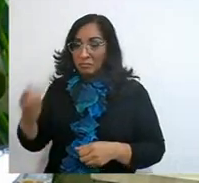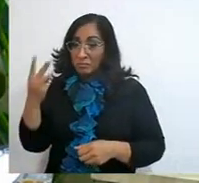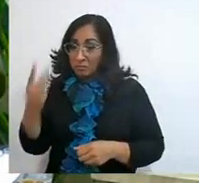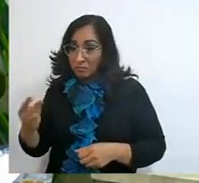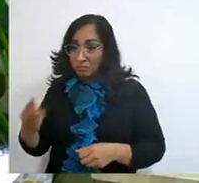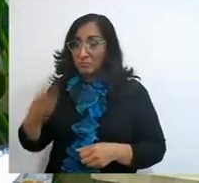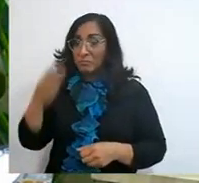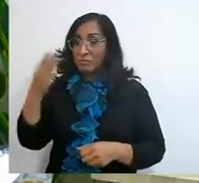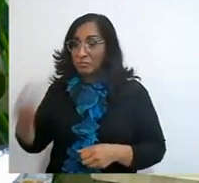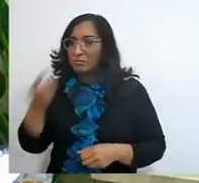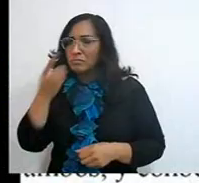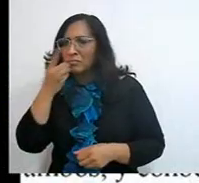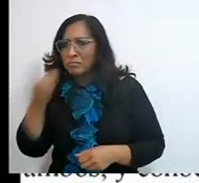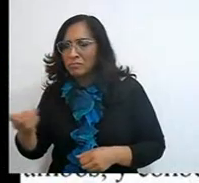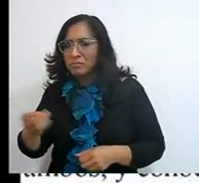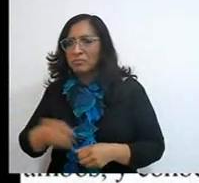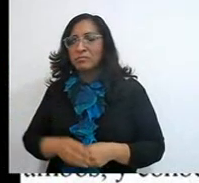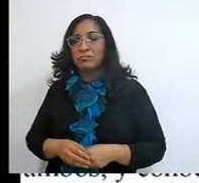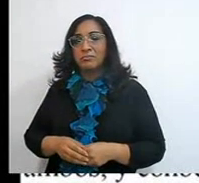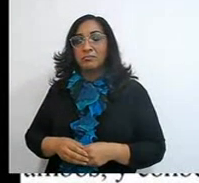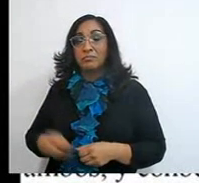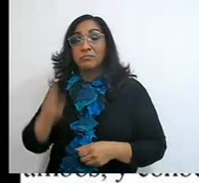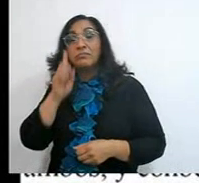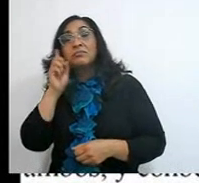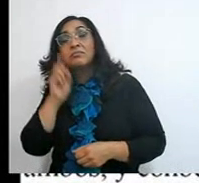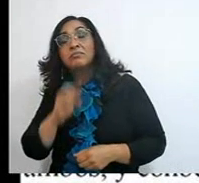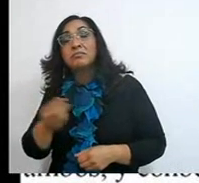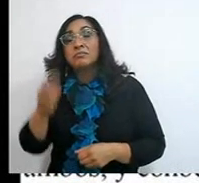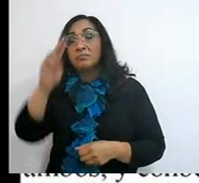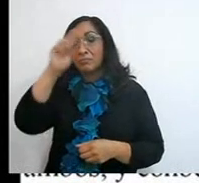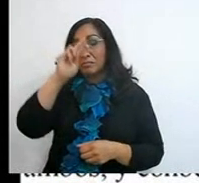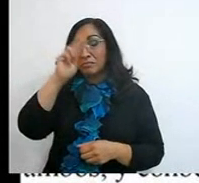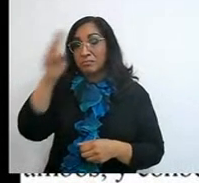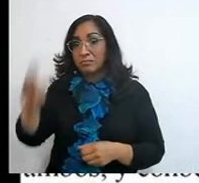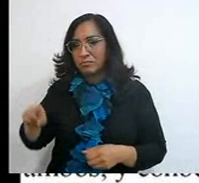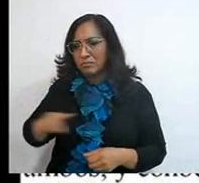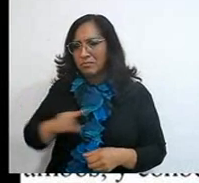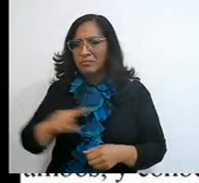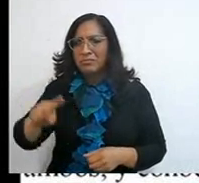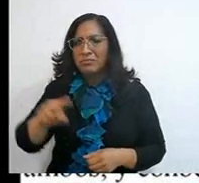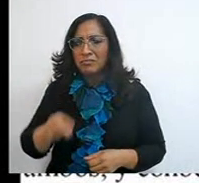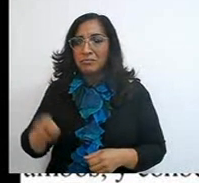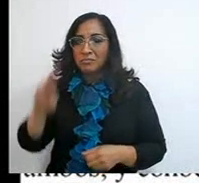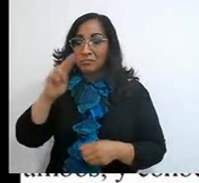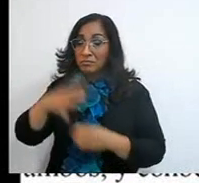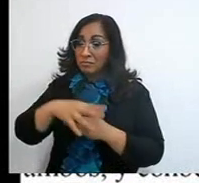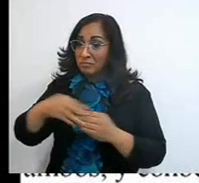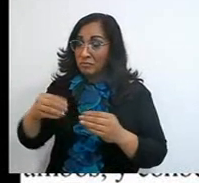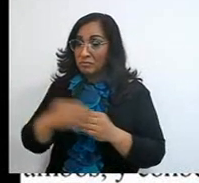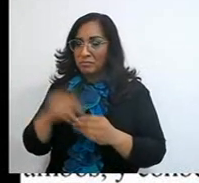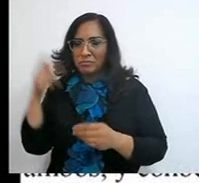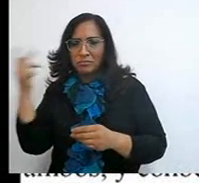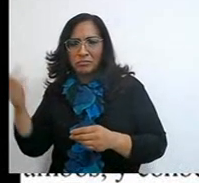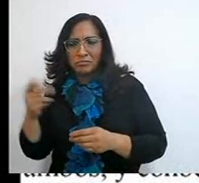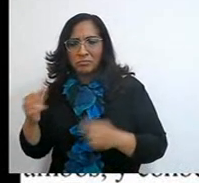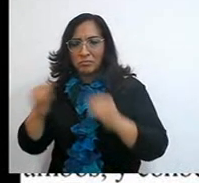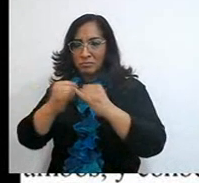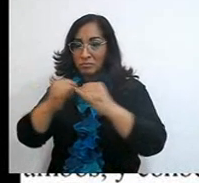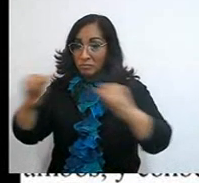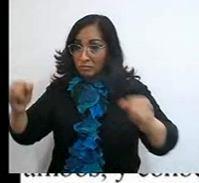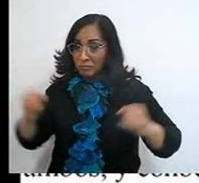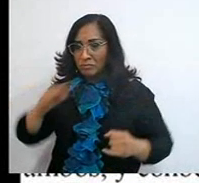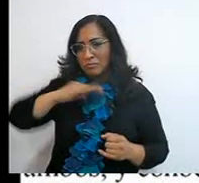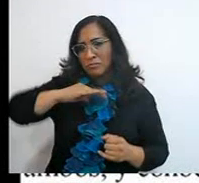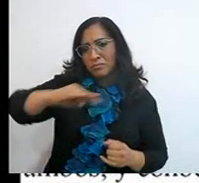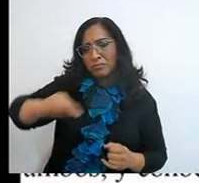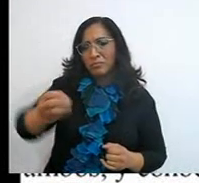2 y 3, dice: y la mujer respondió a la serpiente: del fruto de los árboles del huerto